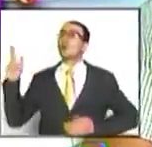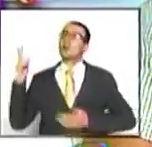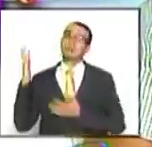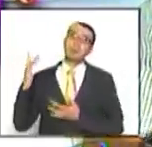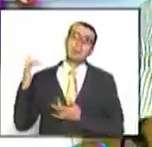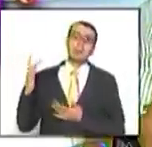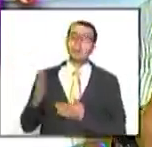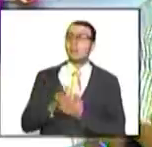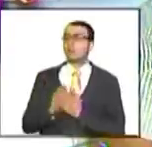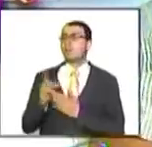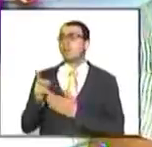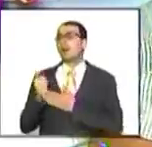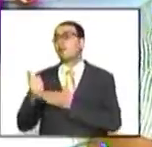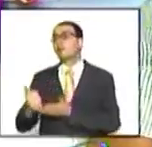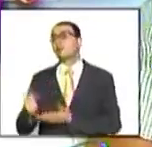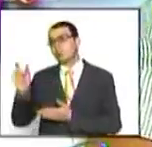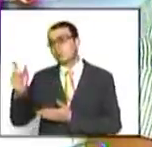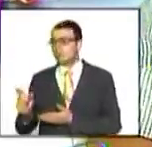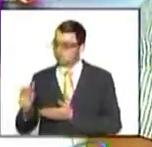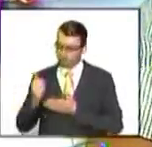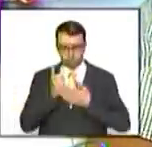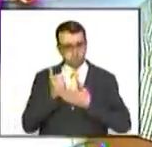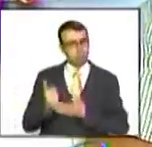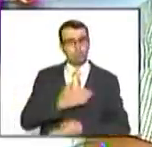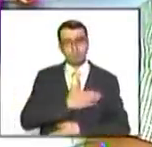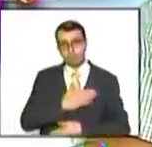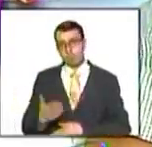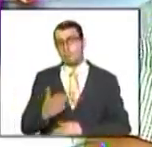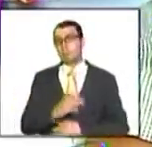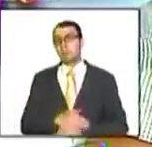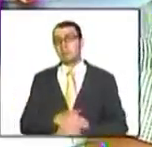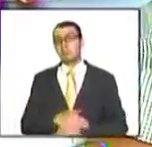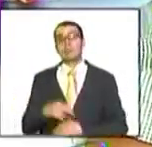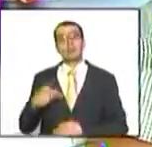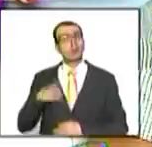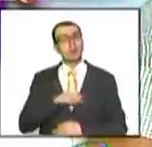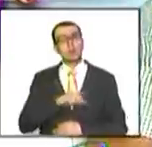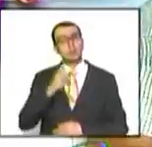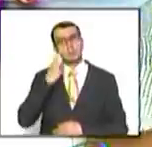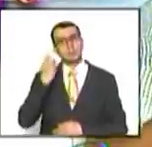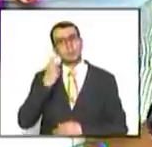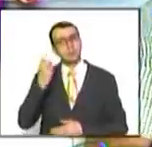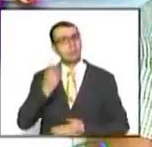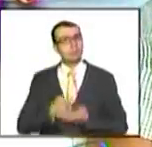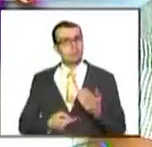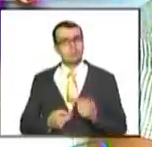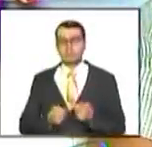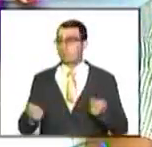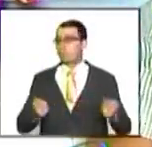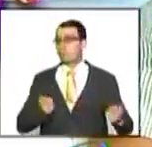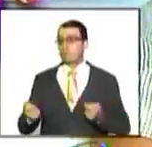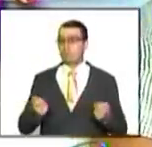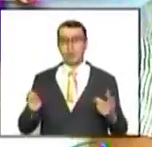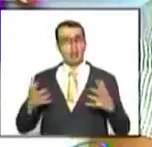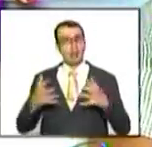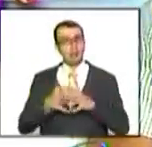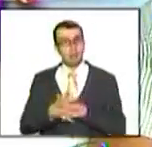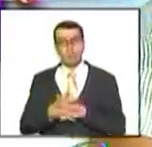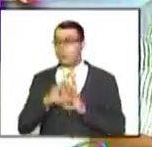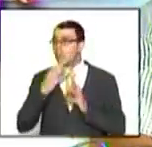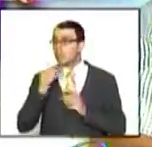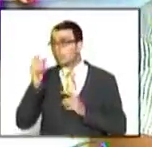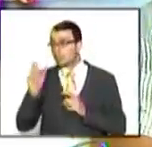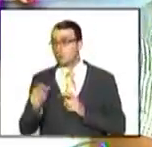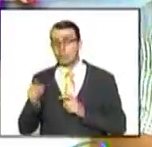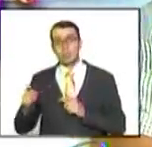brinde otra posibilidad. Entonces, lo que nosotros buscamos es hacer un manejo integral. Nuestro paciente de rodillas tiene